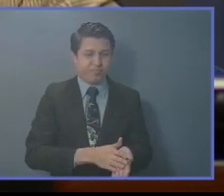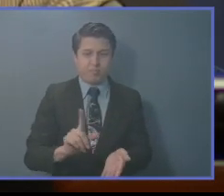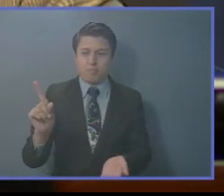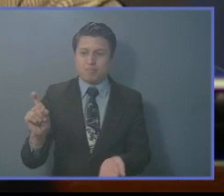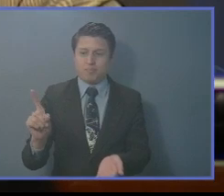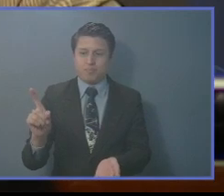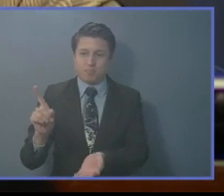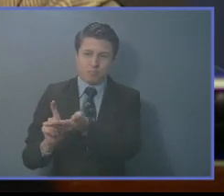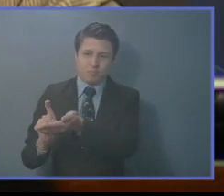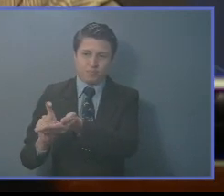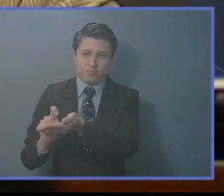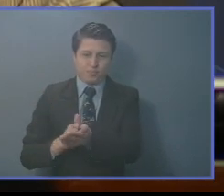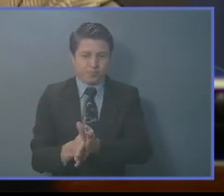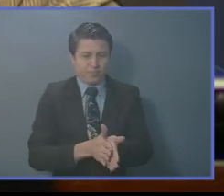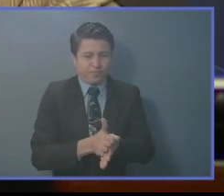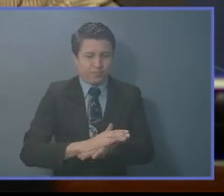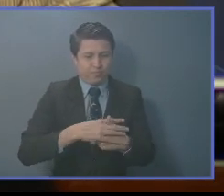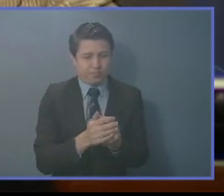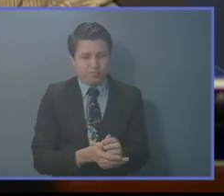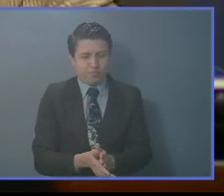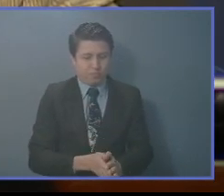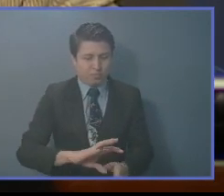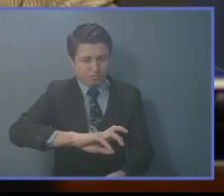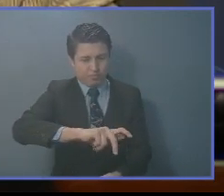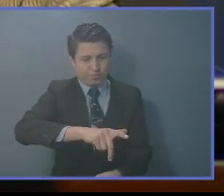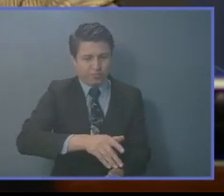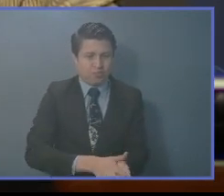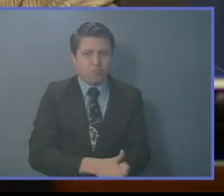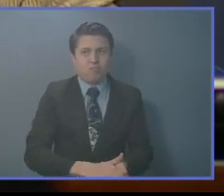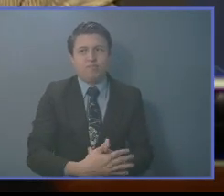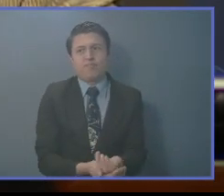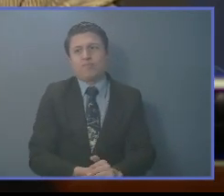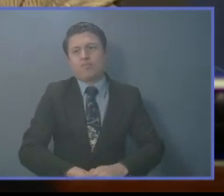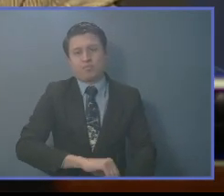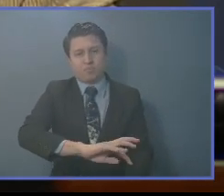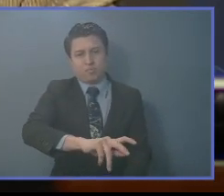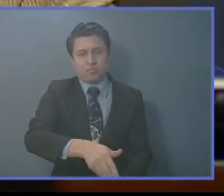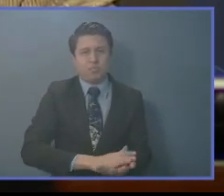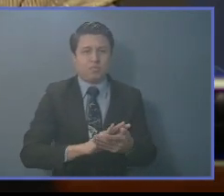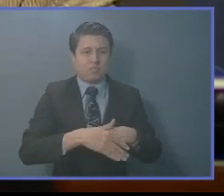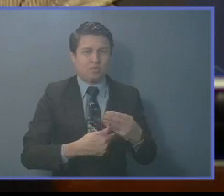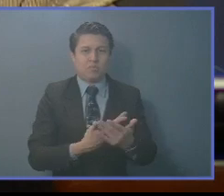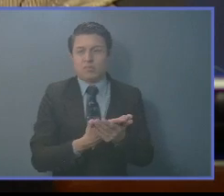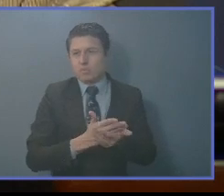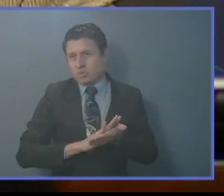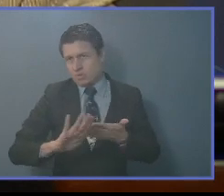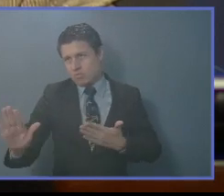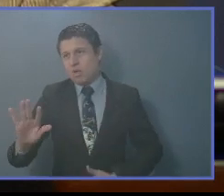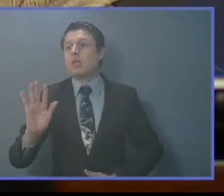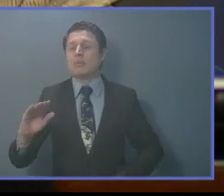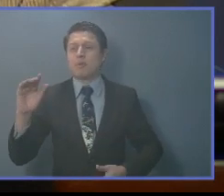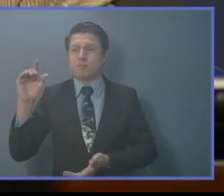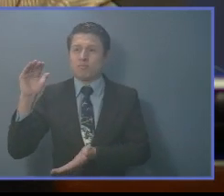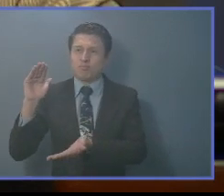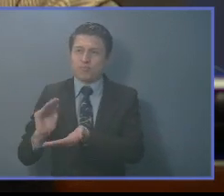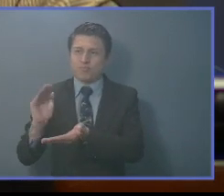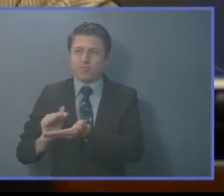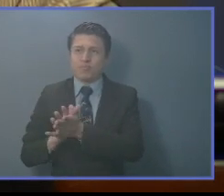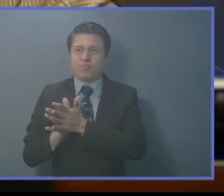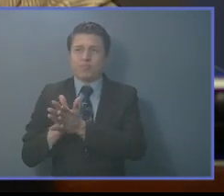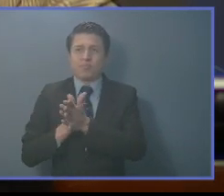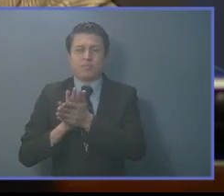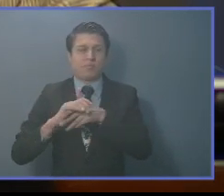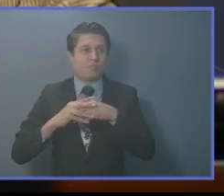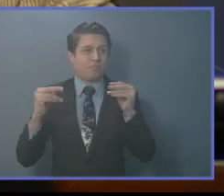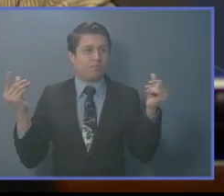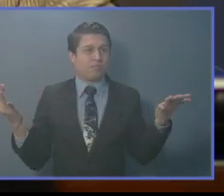debe además promover una cultura de lavado de manos y fomentar prácticas saludables respiratorias en el lugar de trabajo. E.